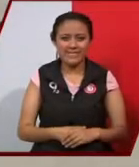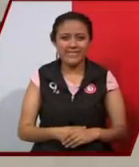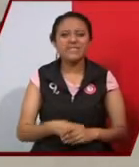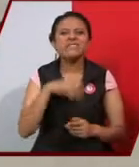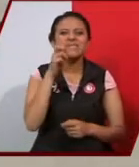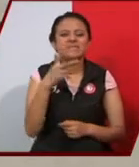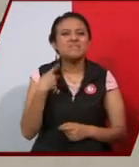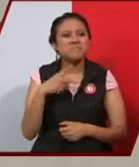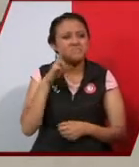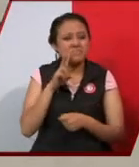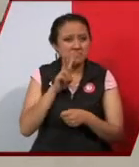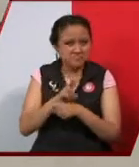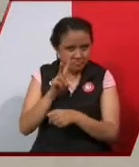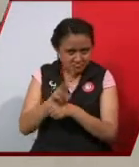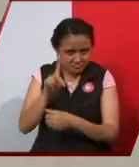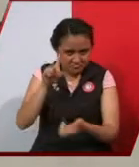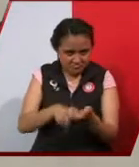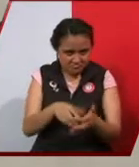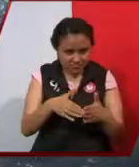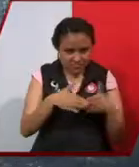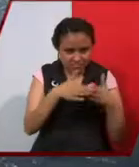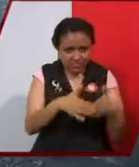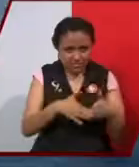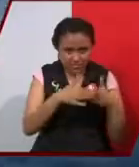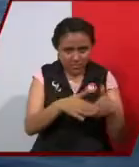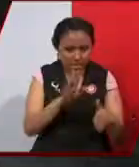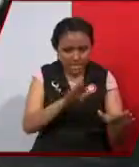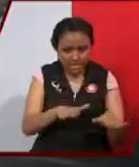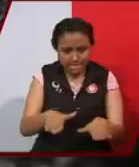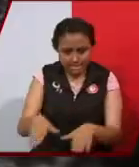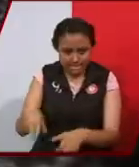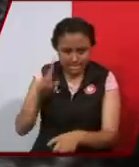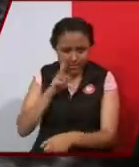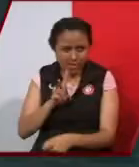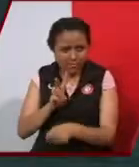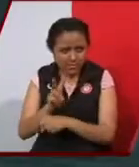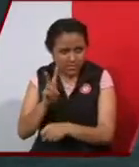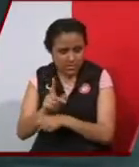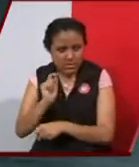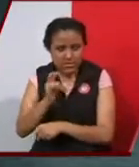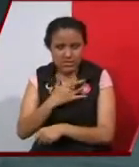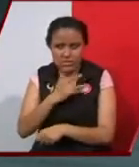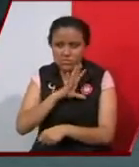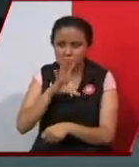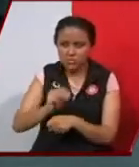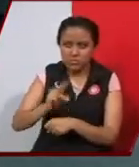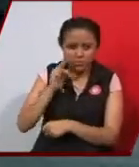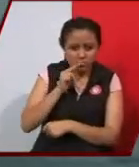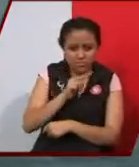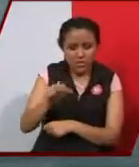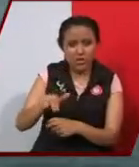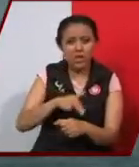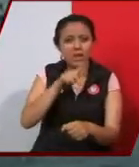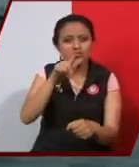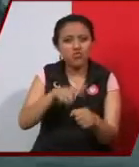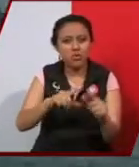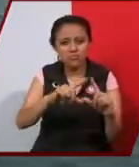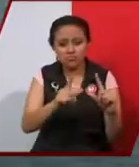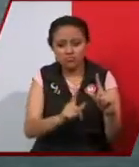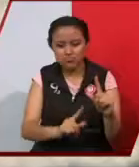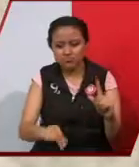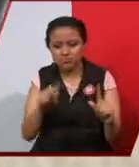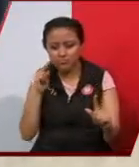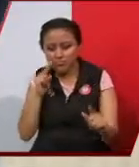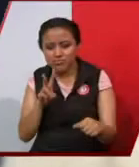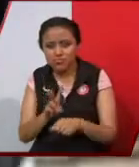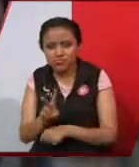vigilantes de los mares y costas mexicanas quienes con gallardía procuran la integridad del territorio nacional y que además han apoyado